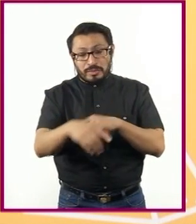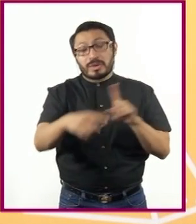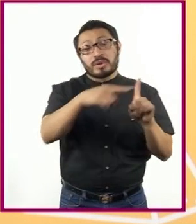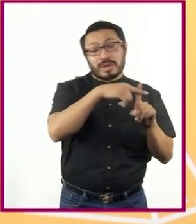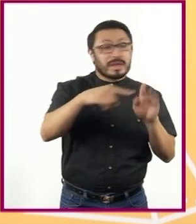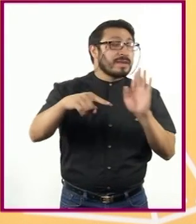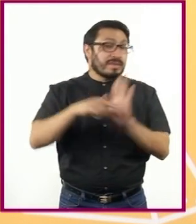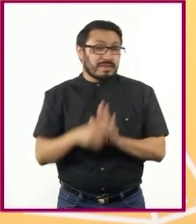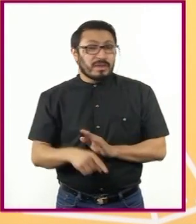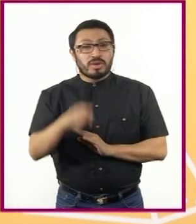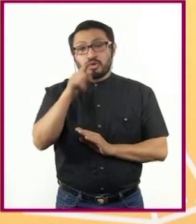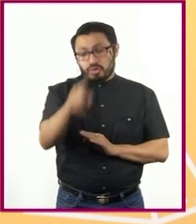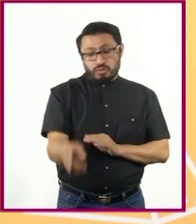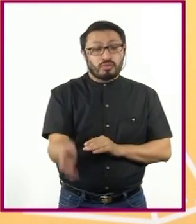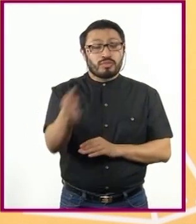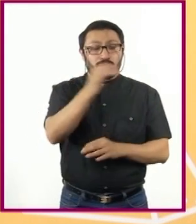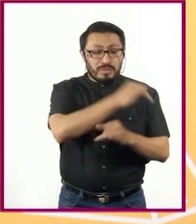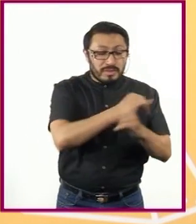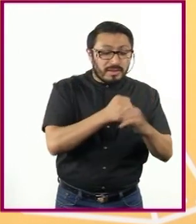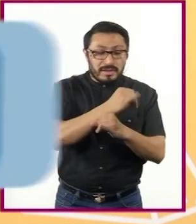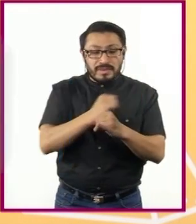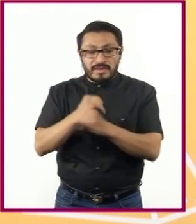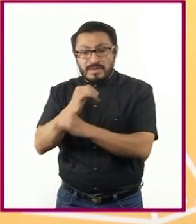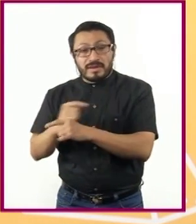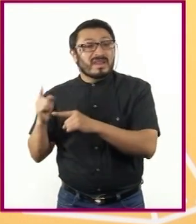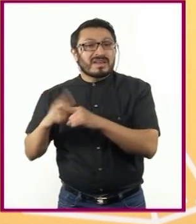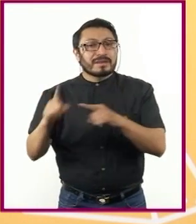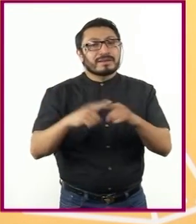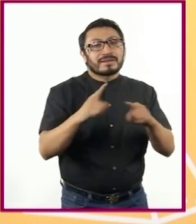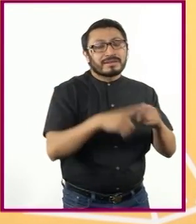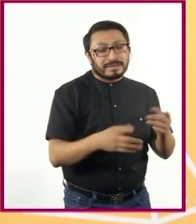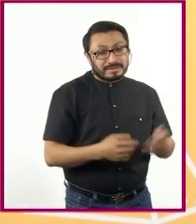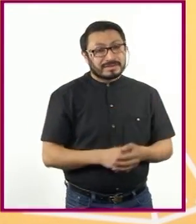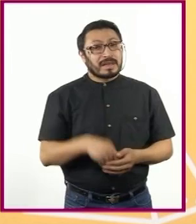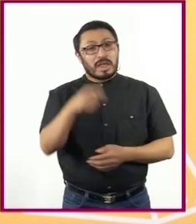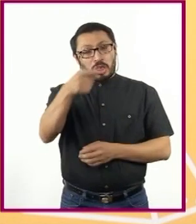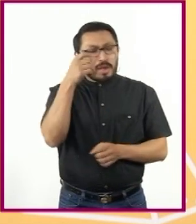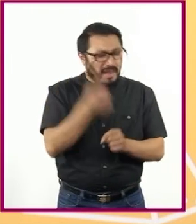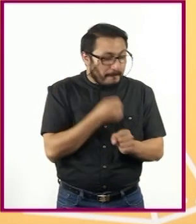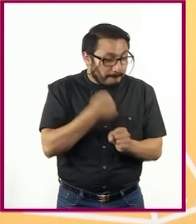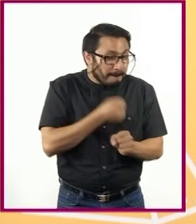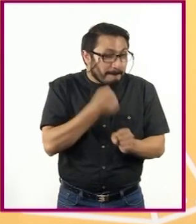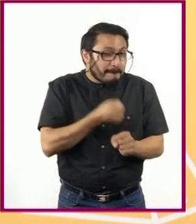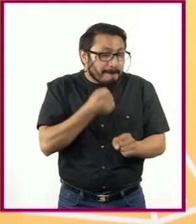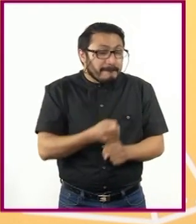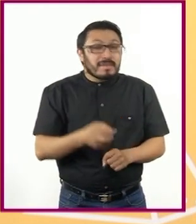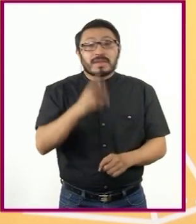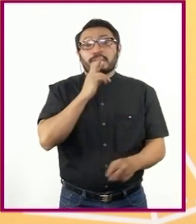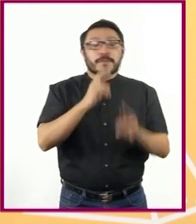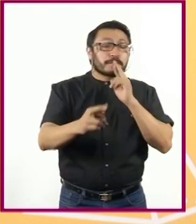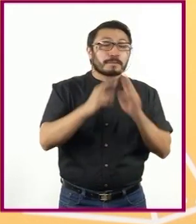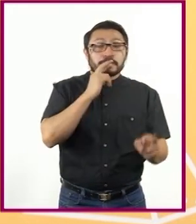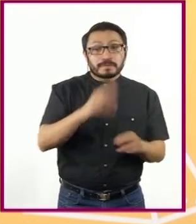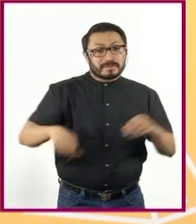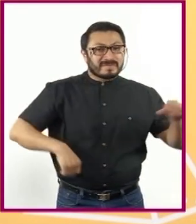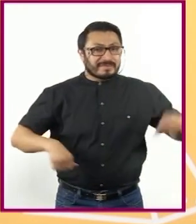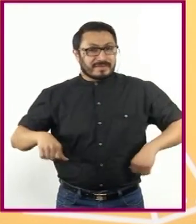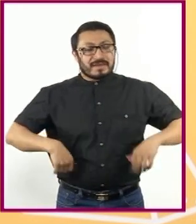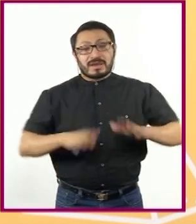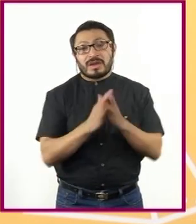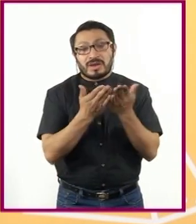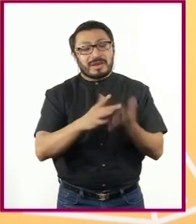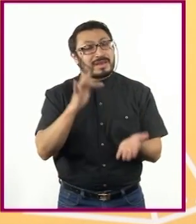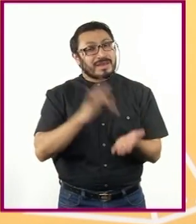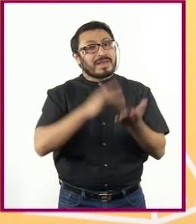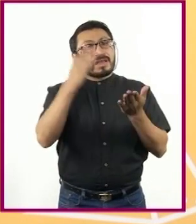y negativos, pueden consultar otras fuentes. Y para practicar, resuelvan las actividades de su libro de texto. Les